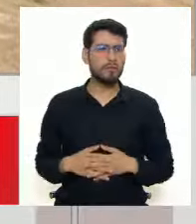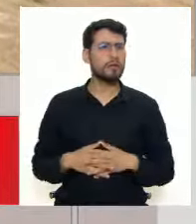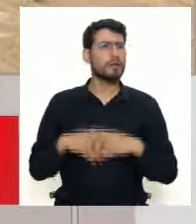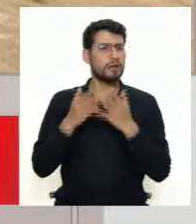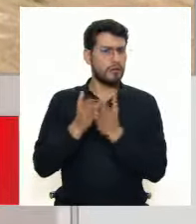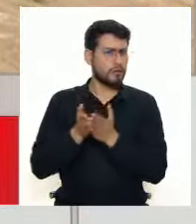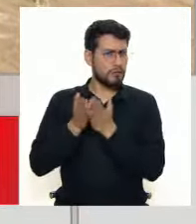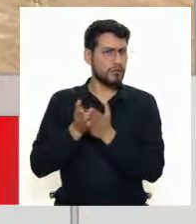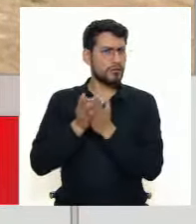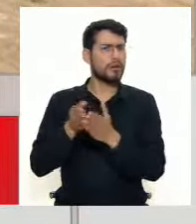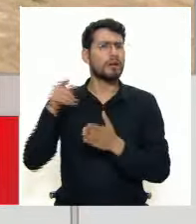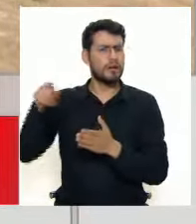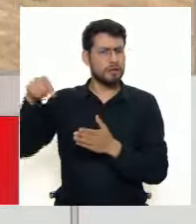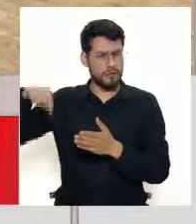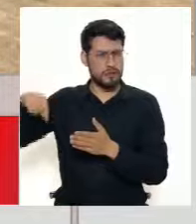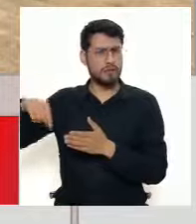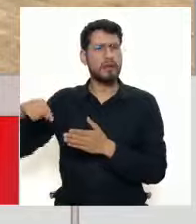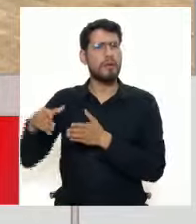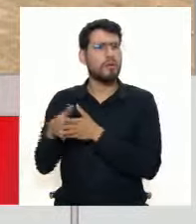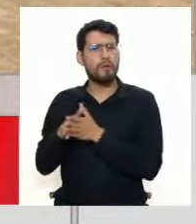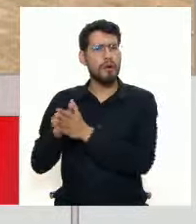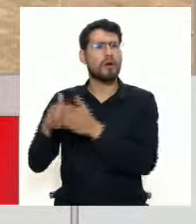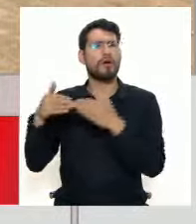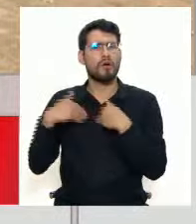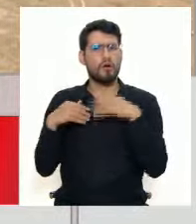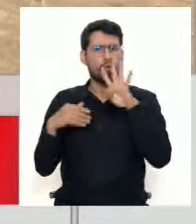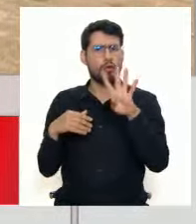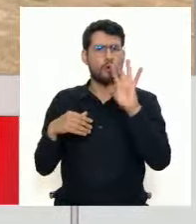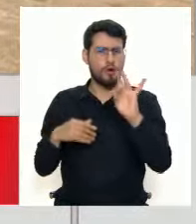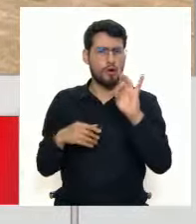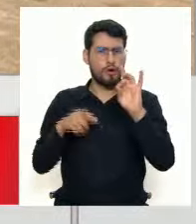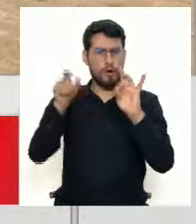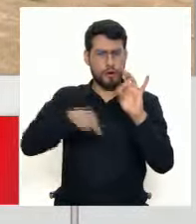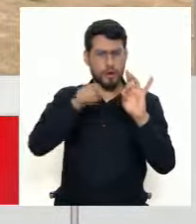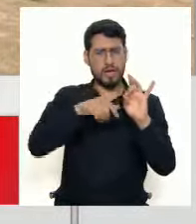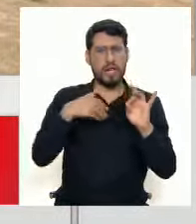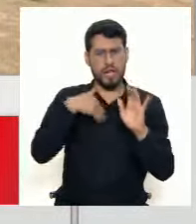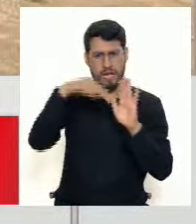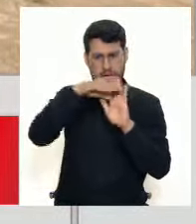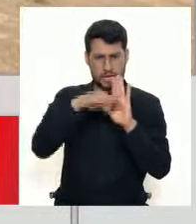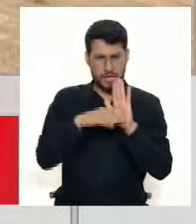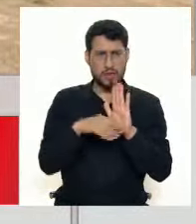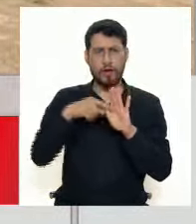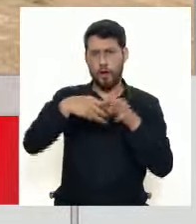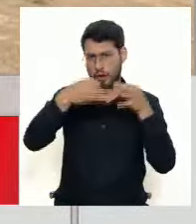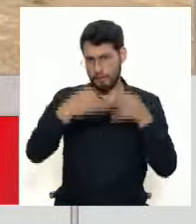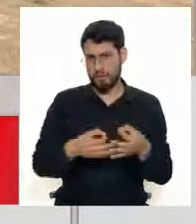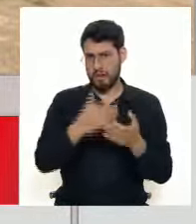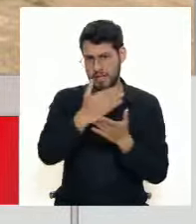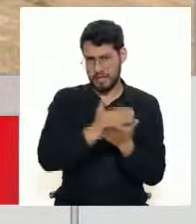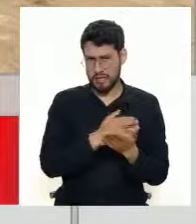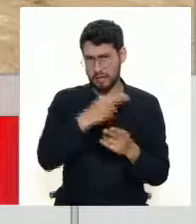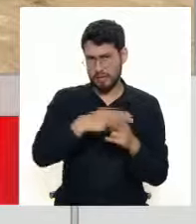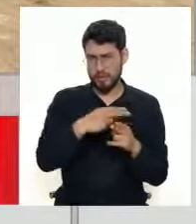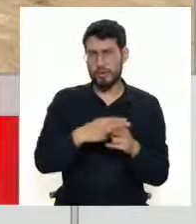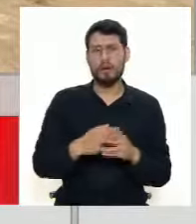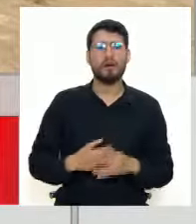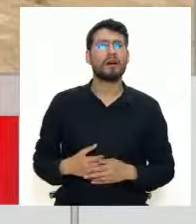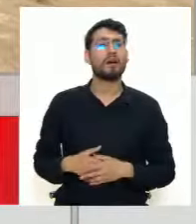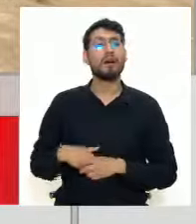la embarcación zarpó de aquí de la ciudad de Pucallpa con 48 pasajeros en lista de manera oficial. Entonces,